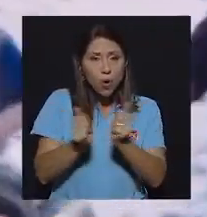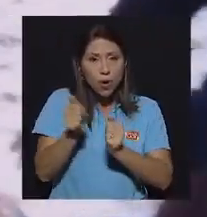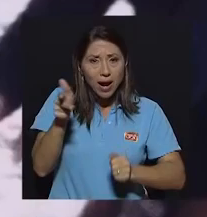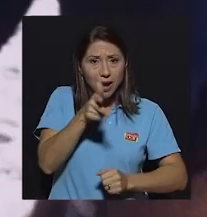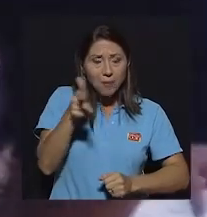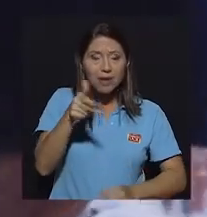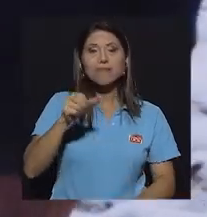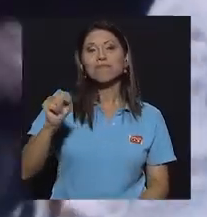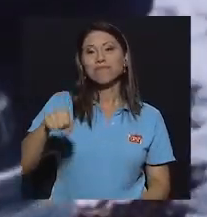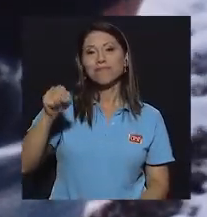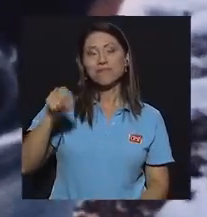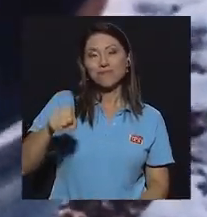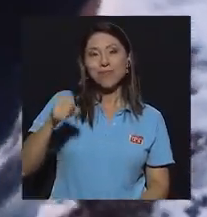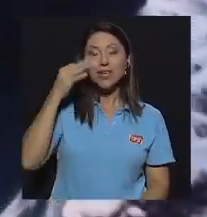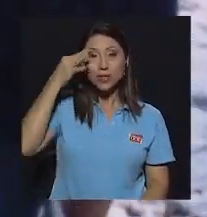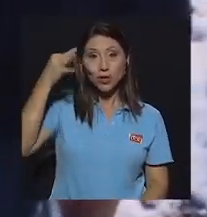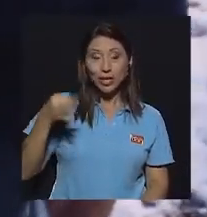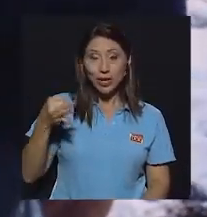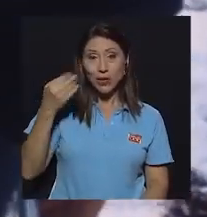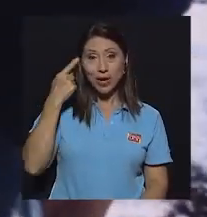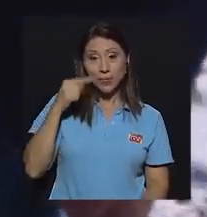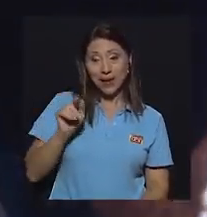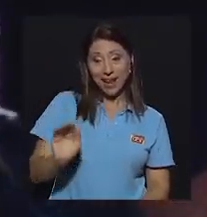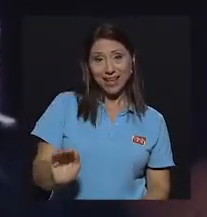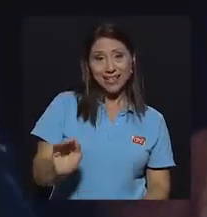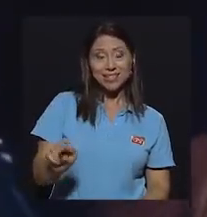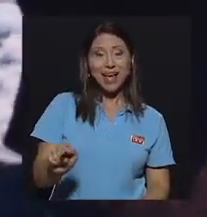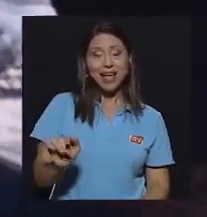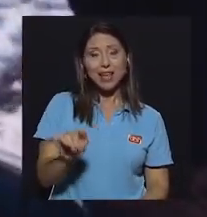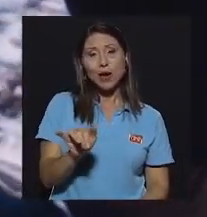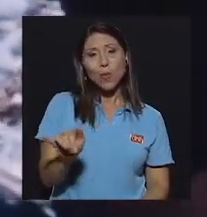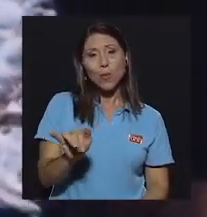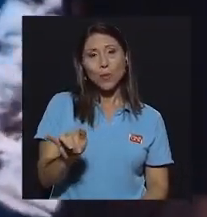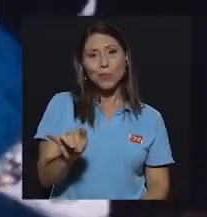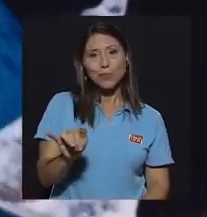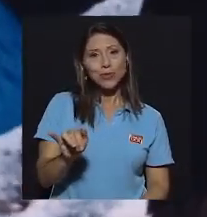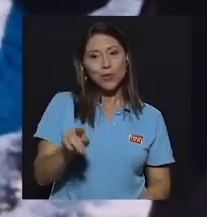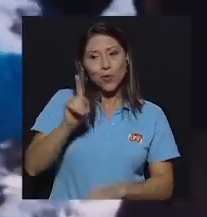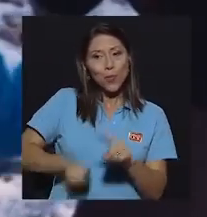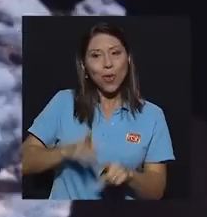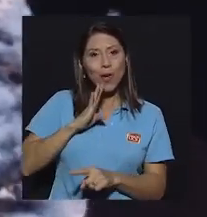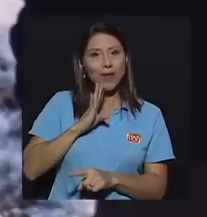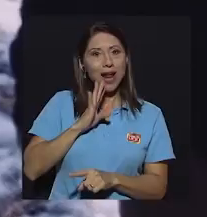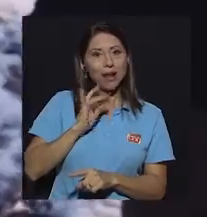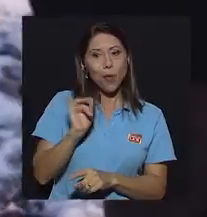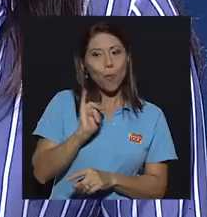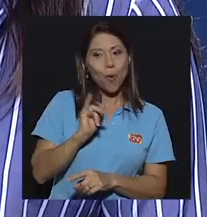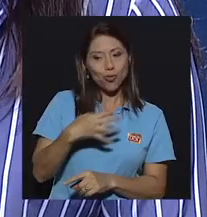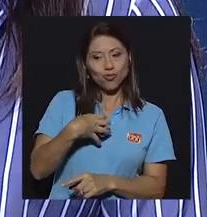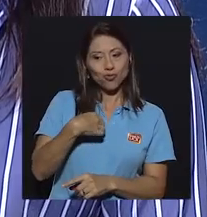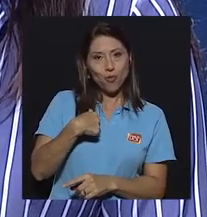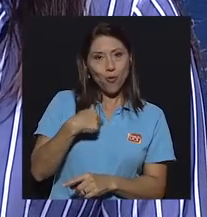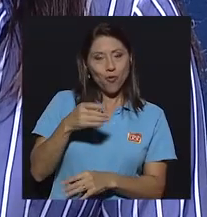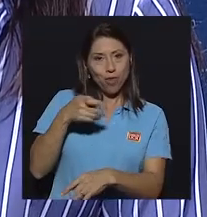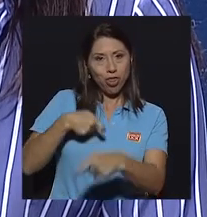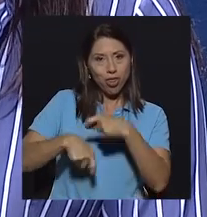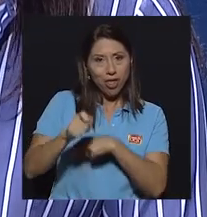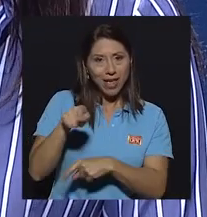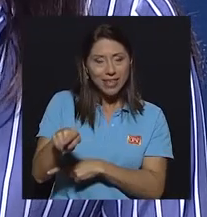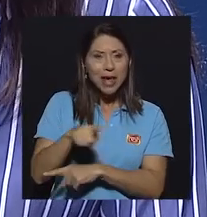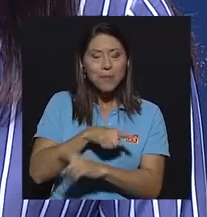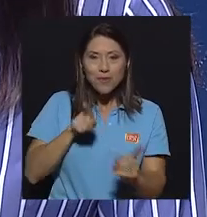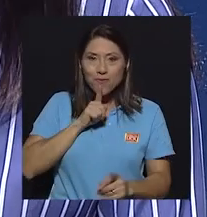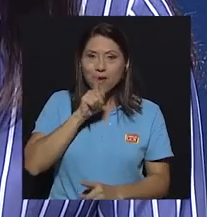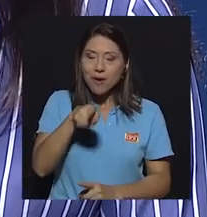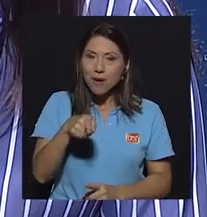totalmente. Yo creo que para ella era como, pues no sé, no puedo hablar por ella, pero